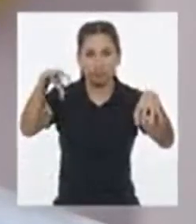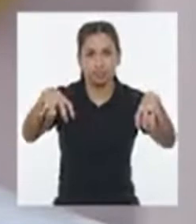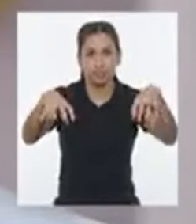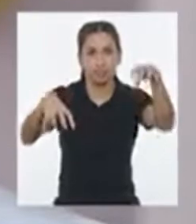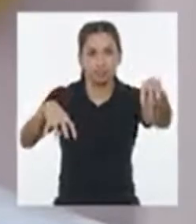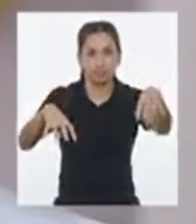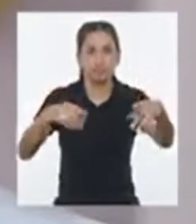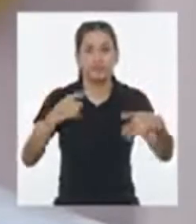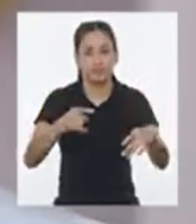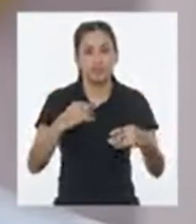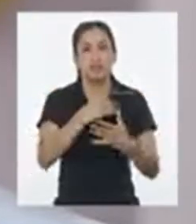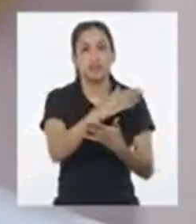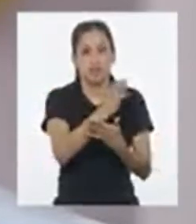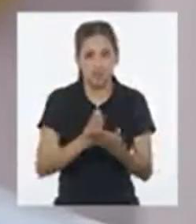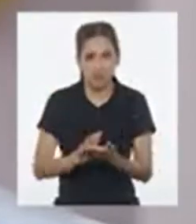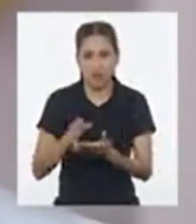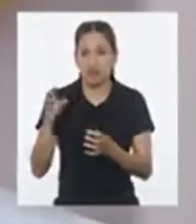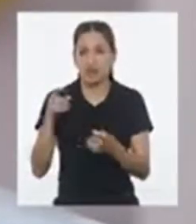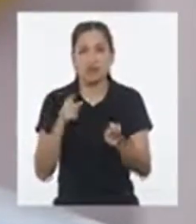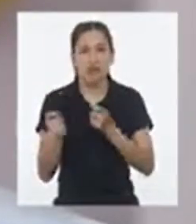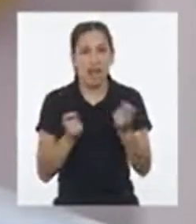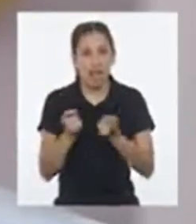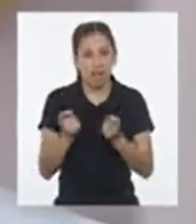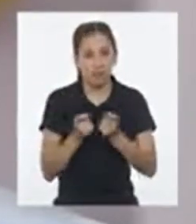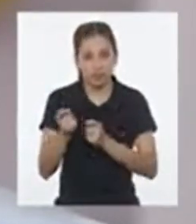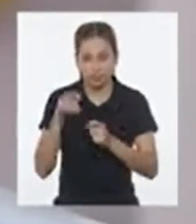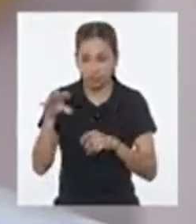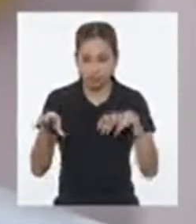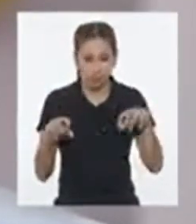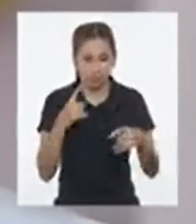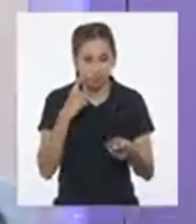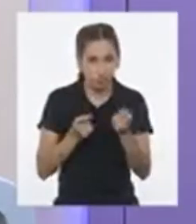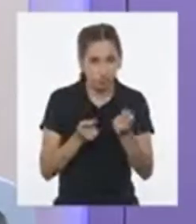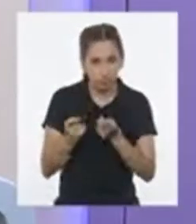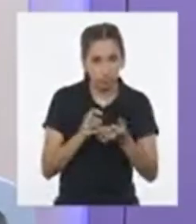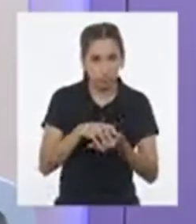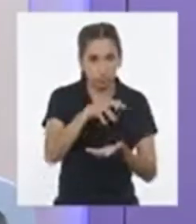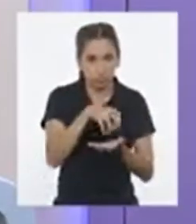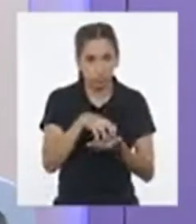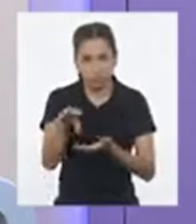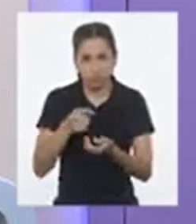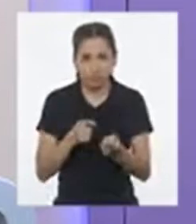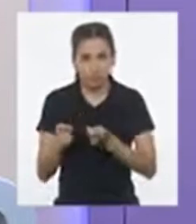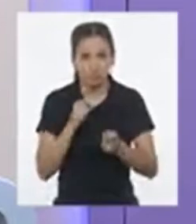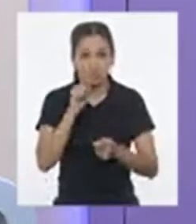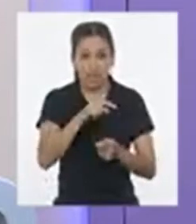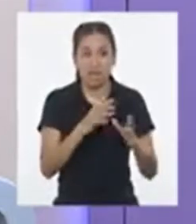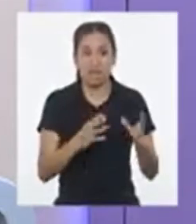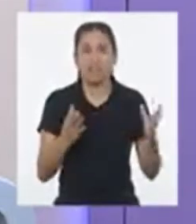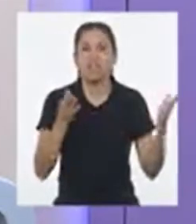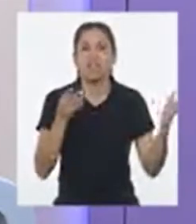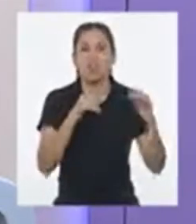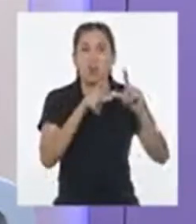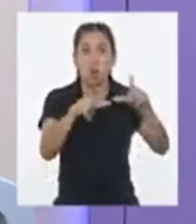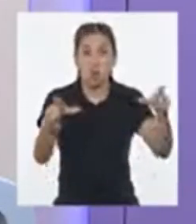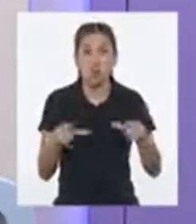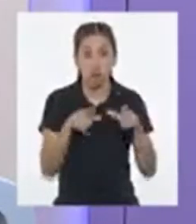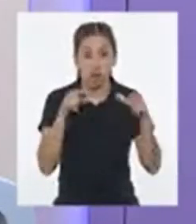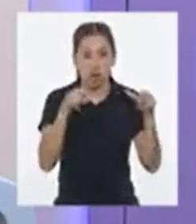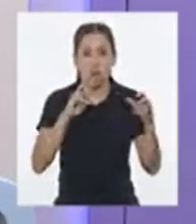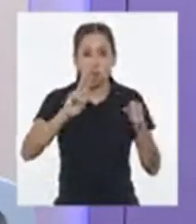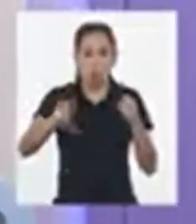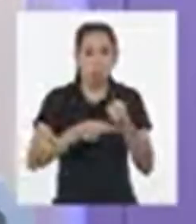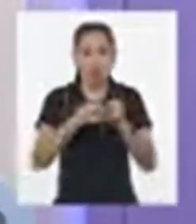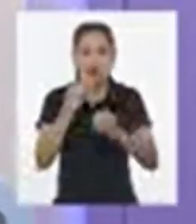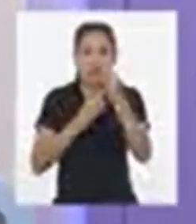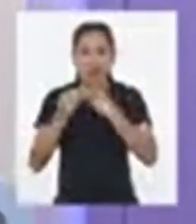general, formaban parte de los centros administrativos. En estos depósitos se guardaban alimentos